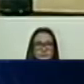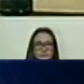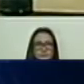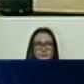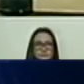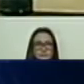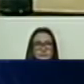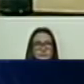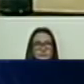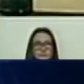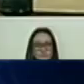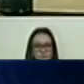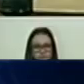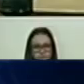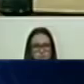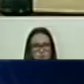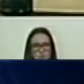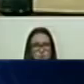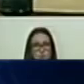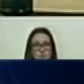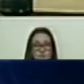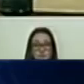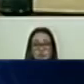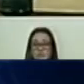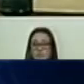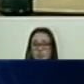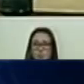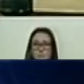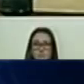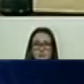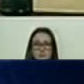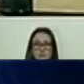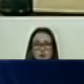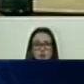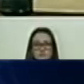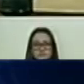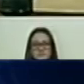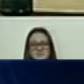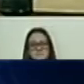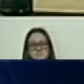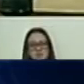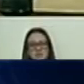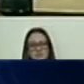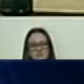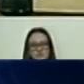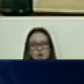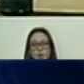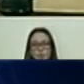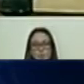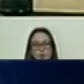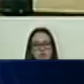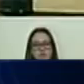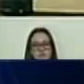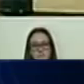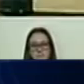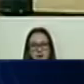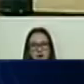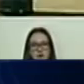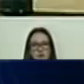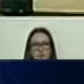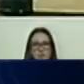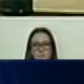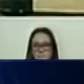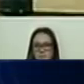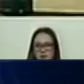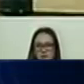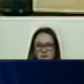sacan sean órdenes para que nosotros en Venezuela las cumplimos. No, en Venezuela mandamos a los venezolanos, no manda el Grupo de Lima, no manda Pedro